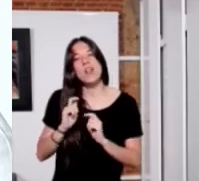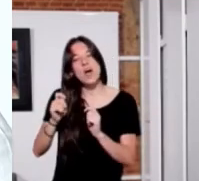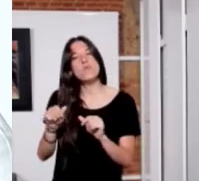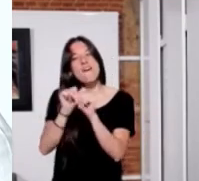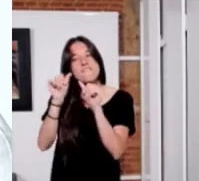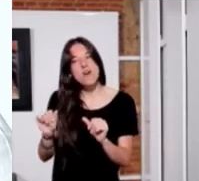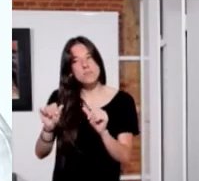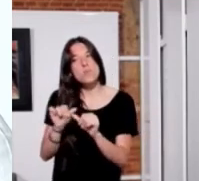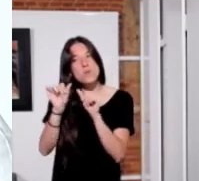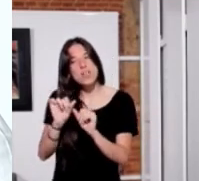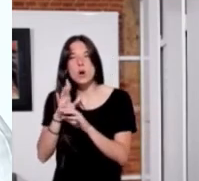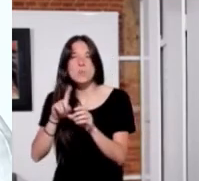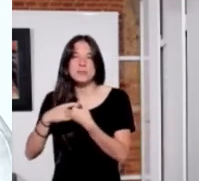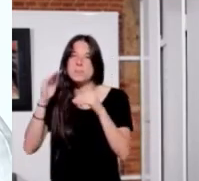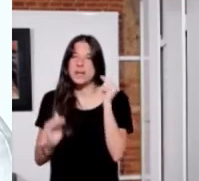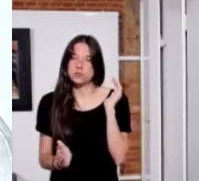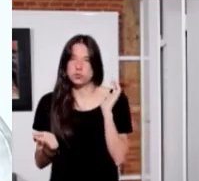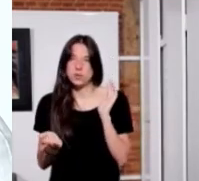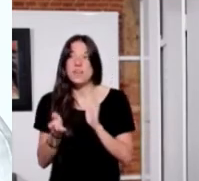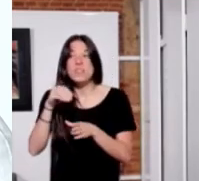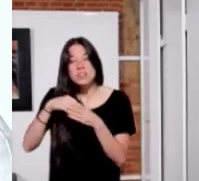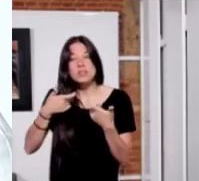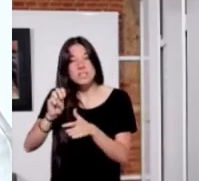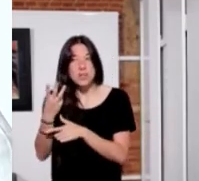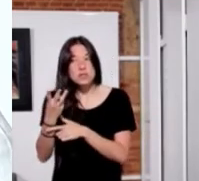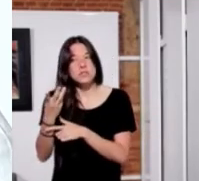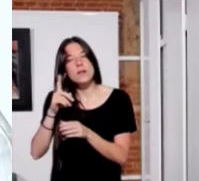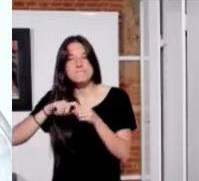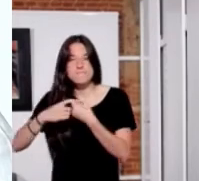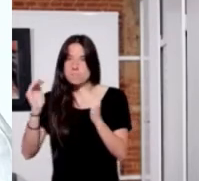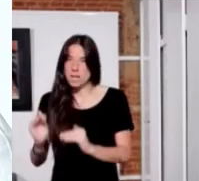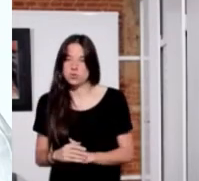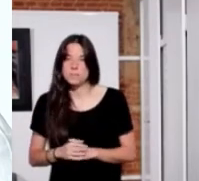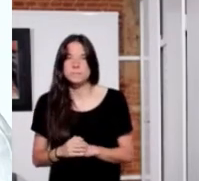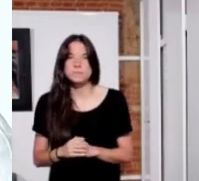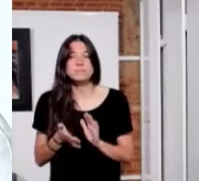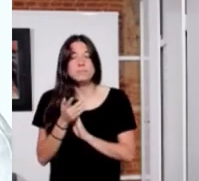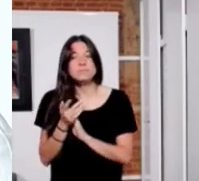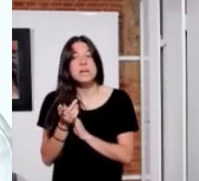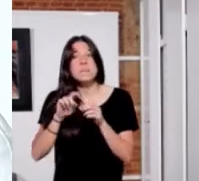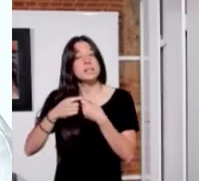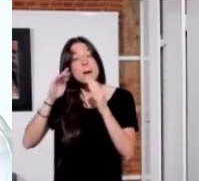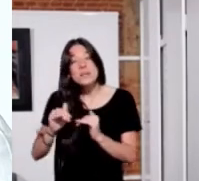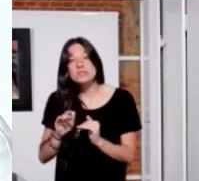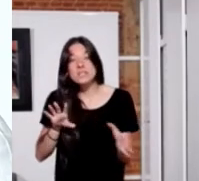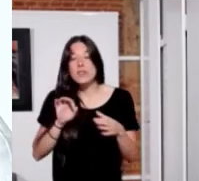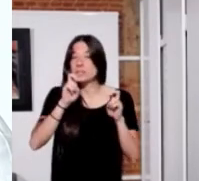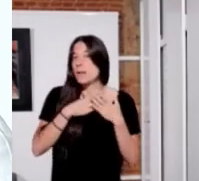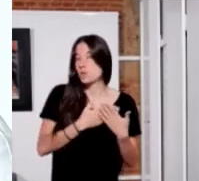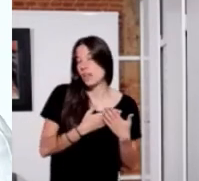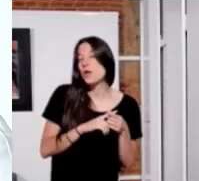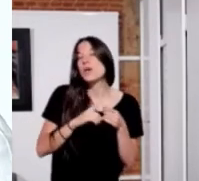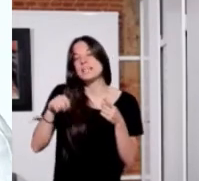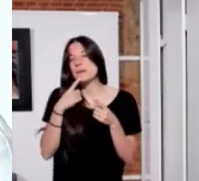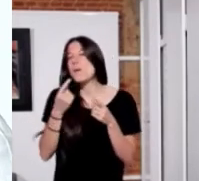vez menos participativa del tercer sector. Menos participativa en orden al voluntariado y muy